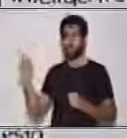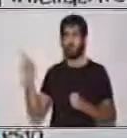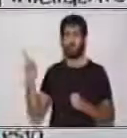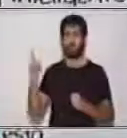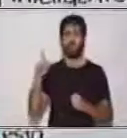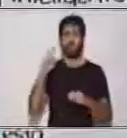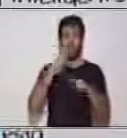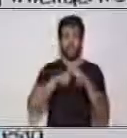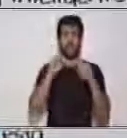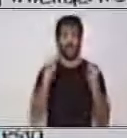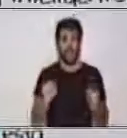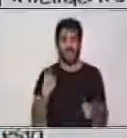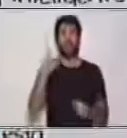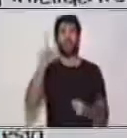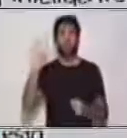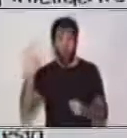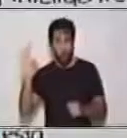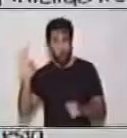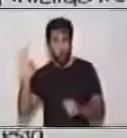sentado